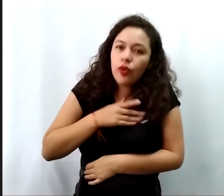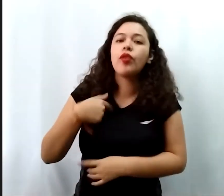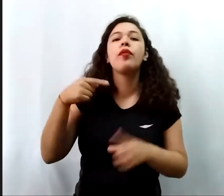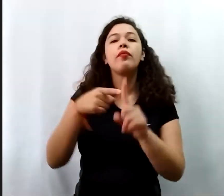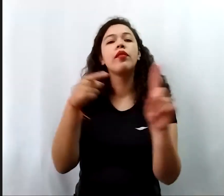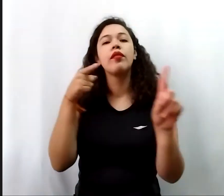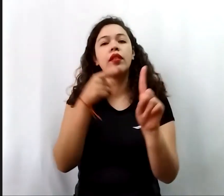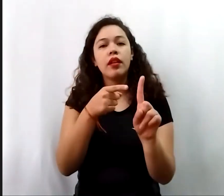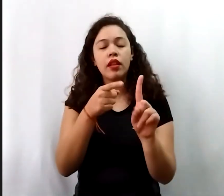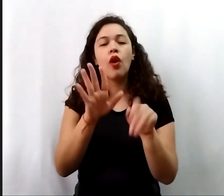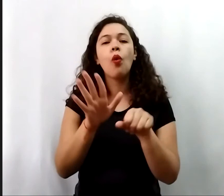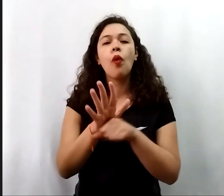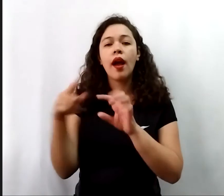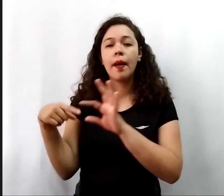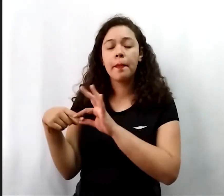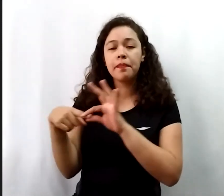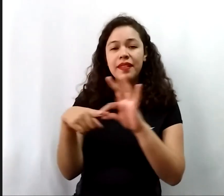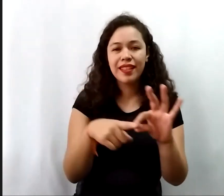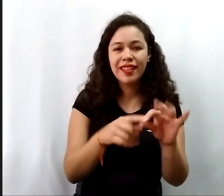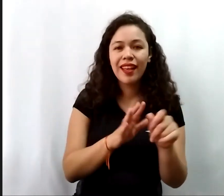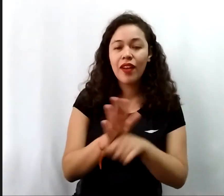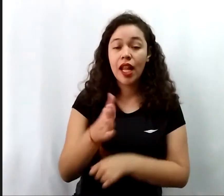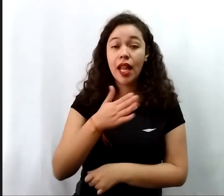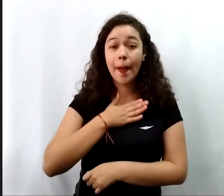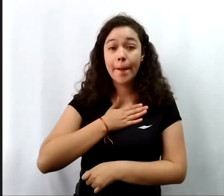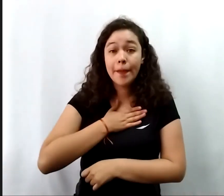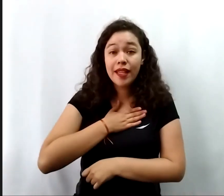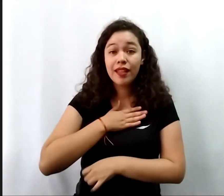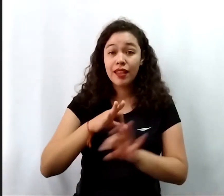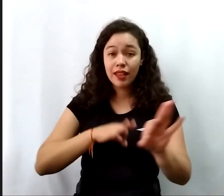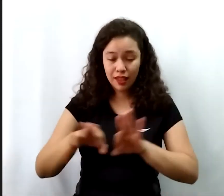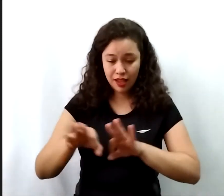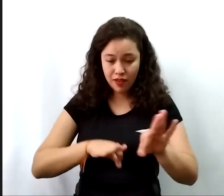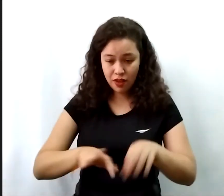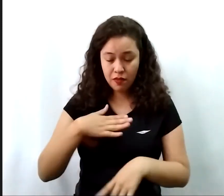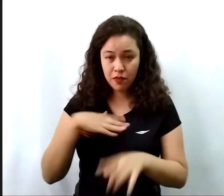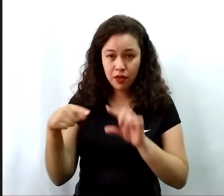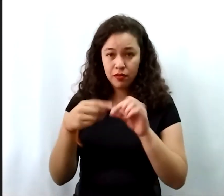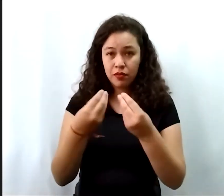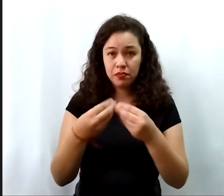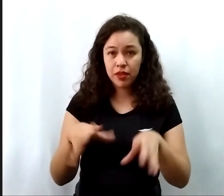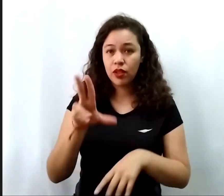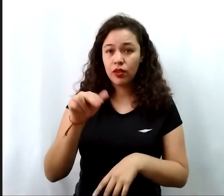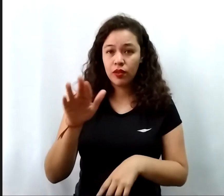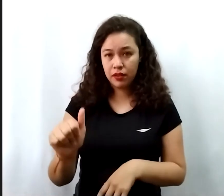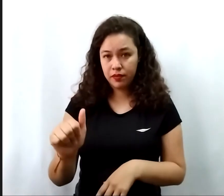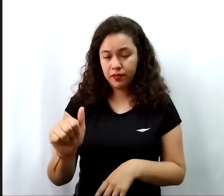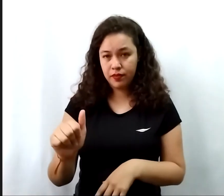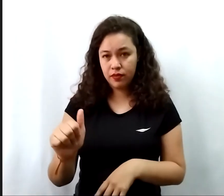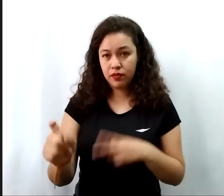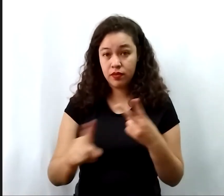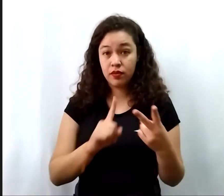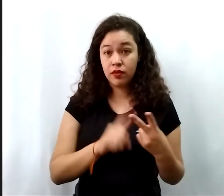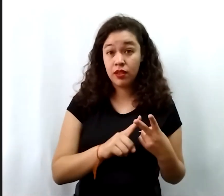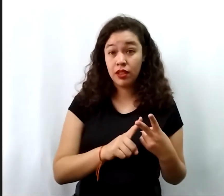es el faro, cuál es el objetivo de mi trabajo. 2, es muy complicado ser